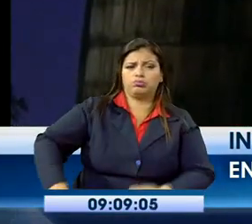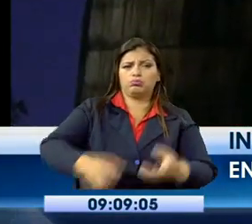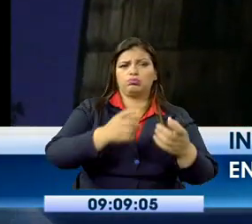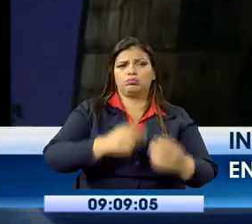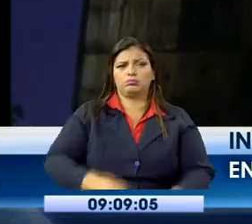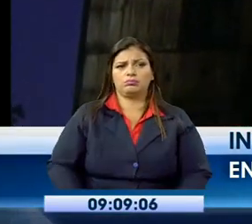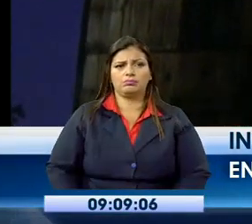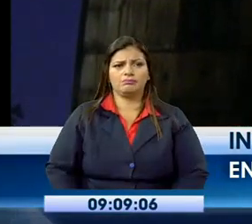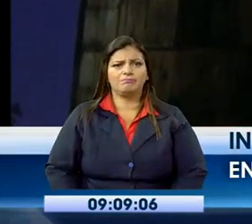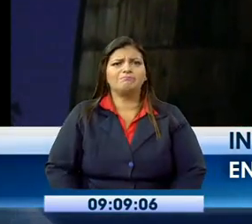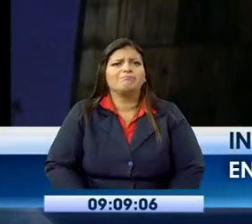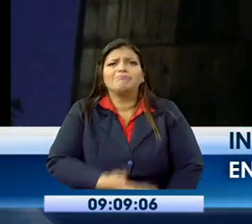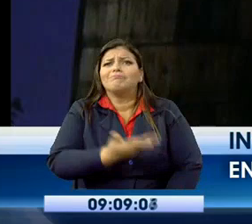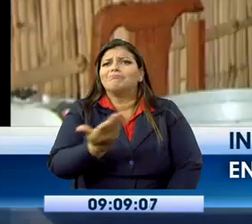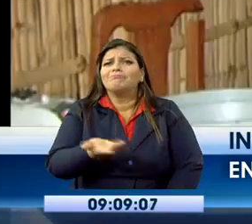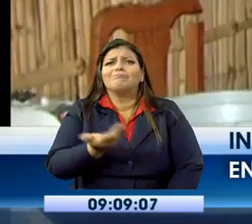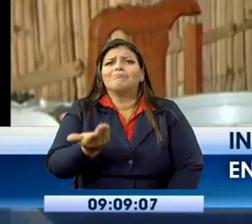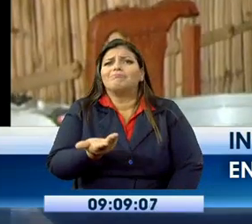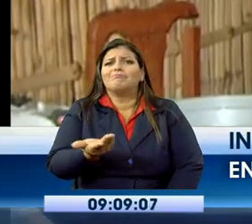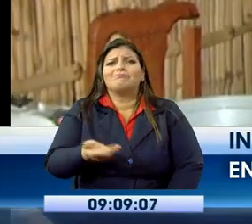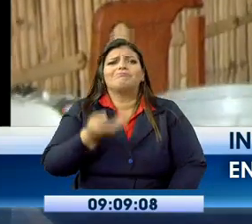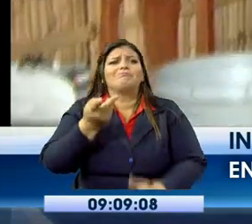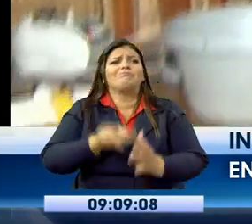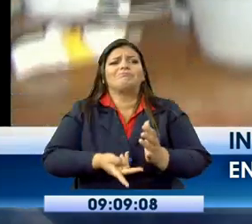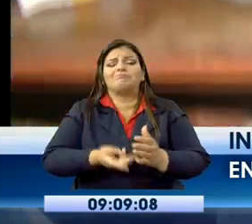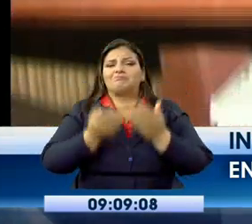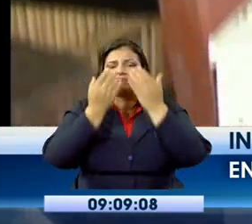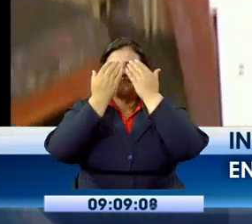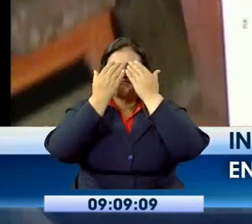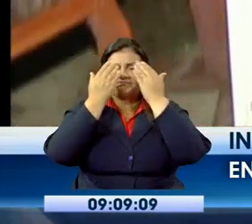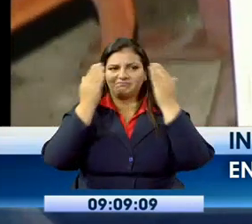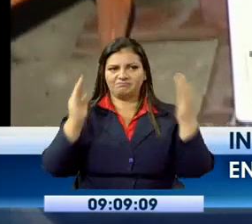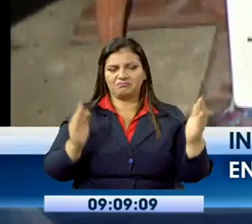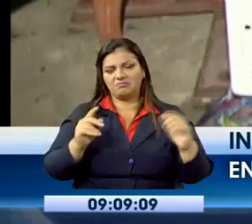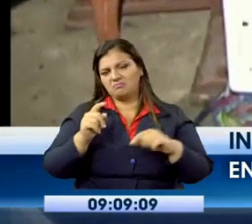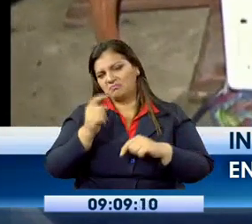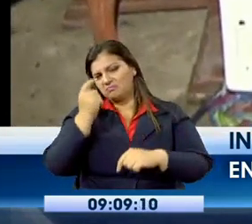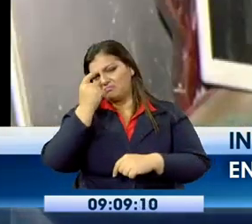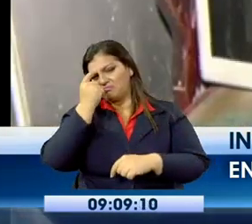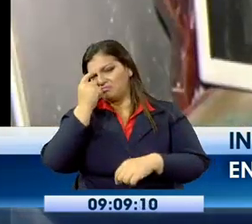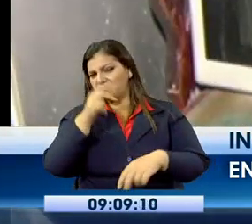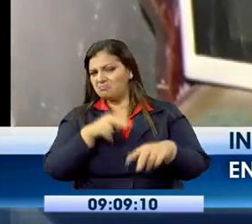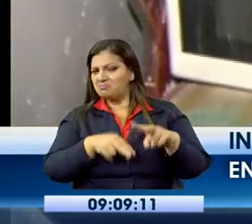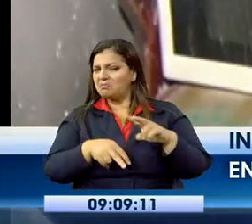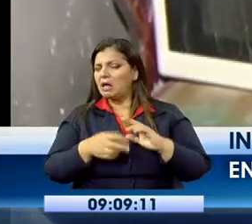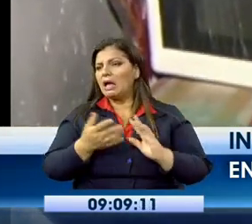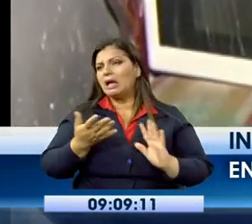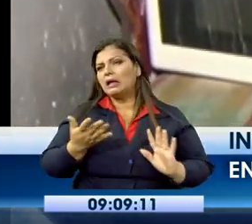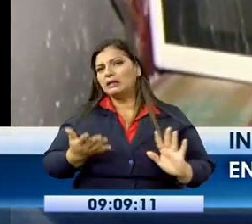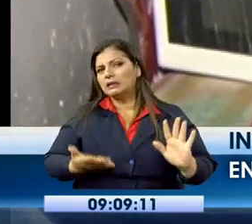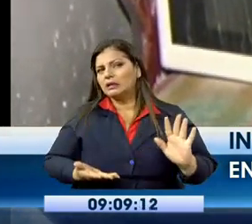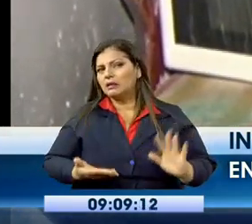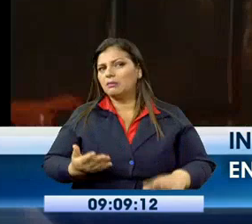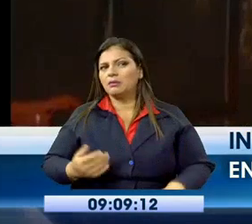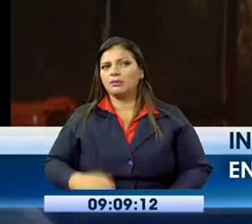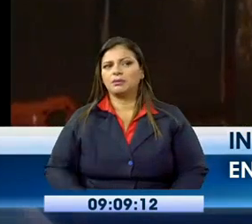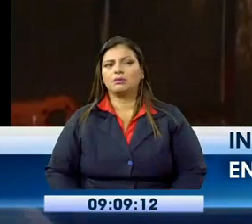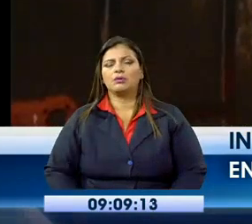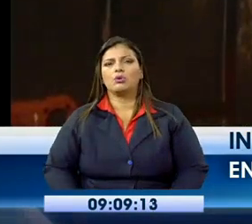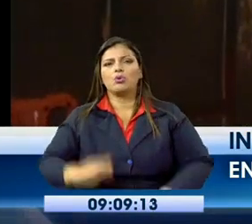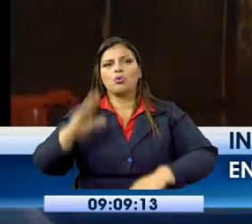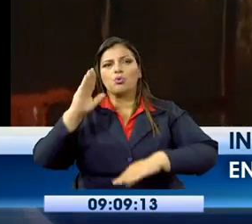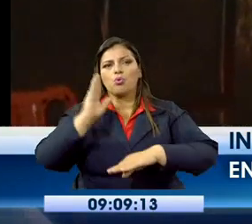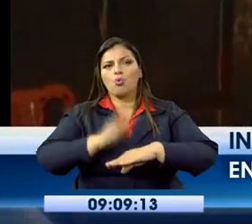cómo empezó el incendio, pero los moradores del hogar afectado tienen una hipótesis. Ellos creen que el mismo habría